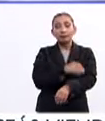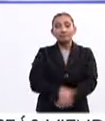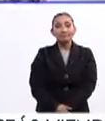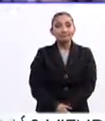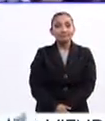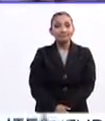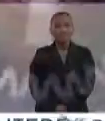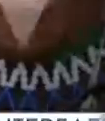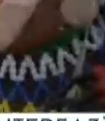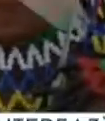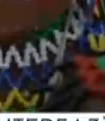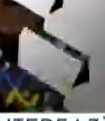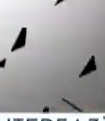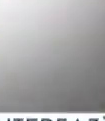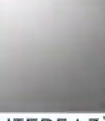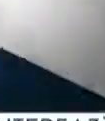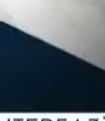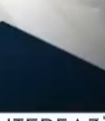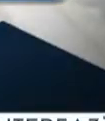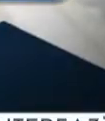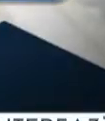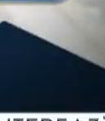energética.